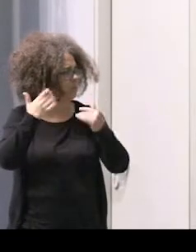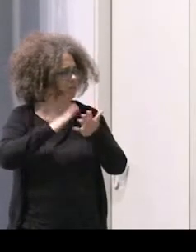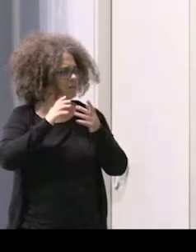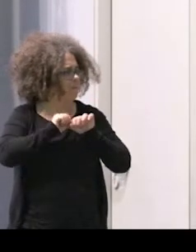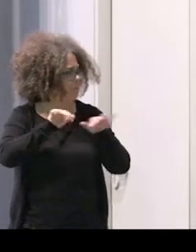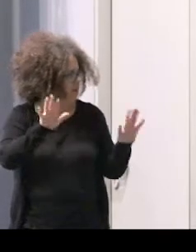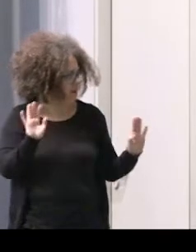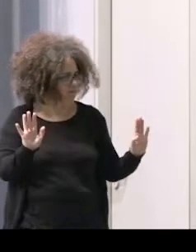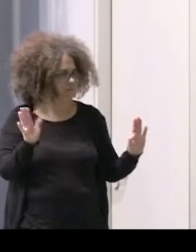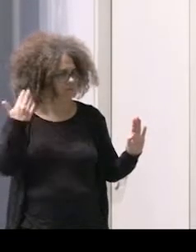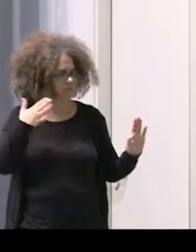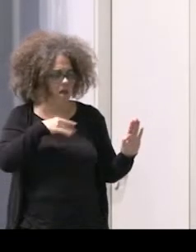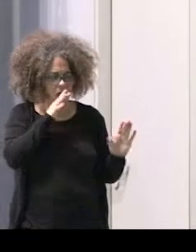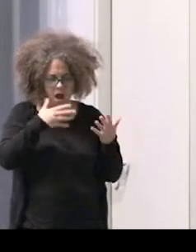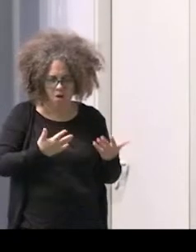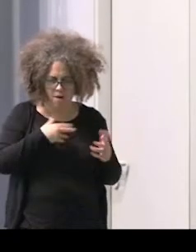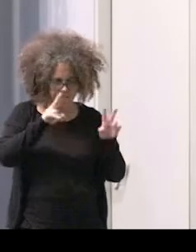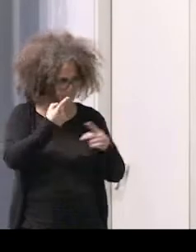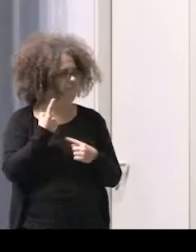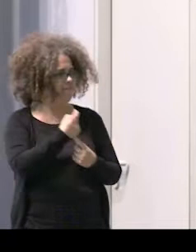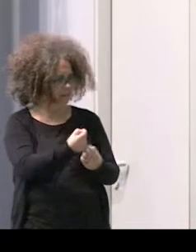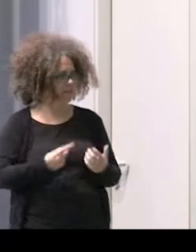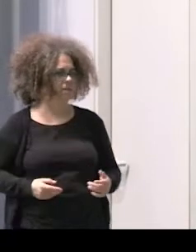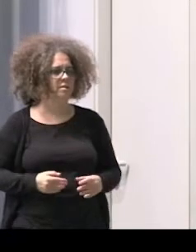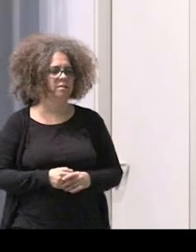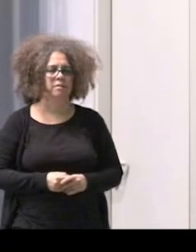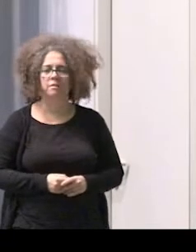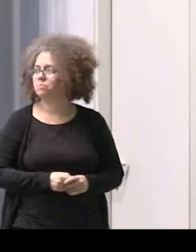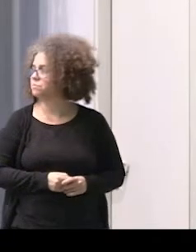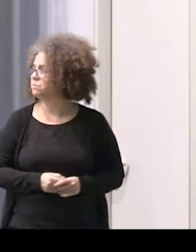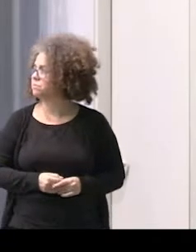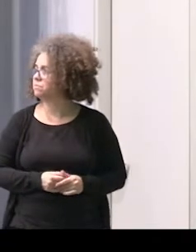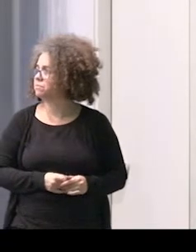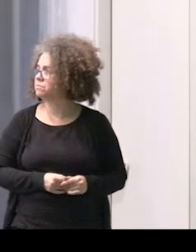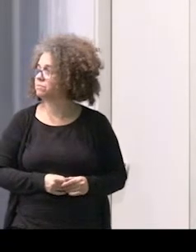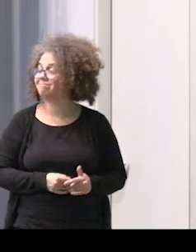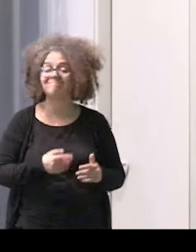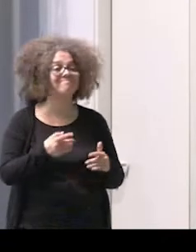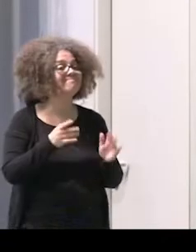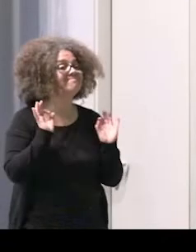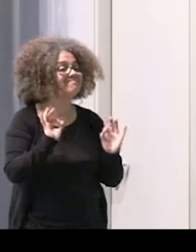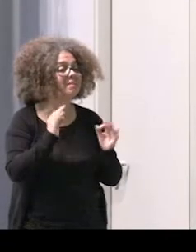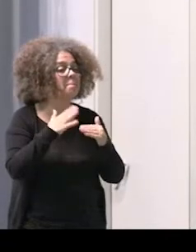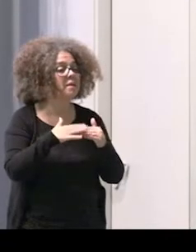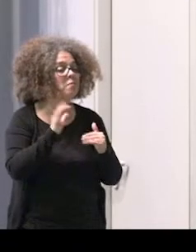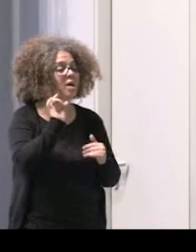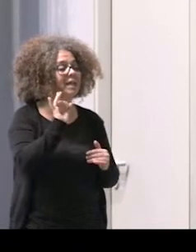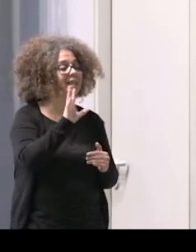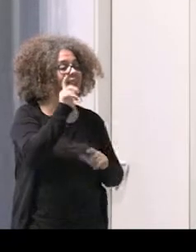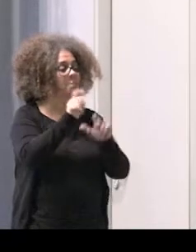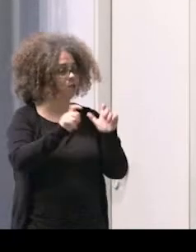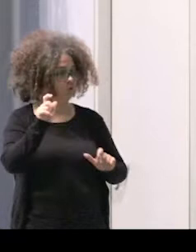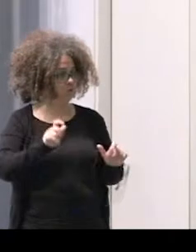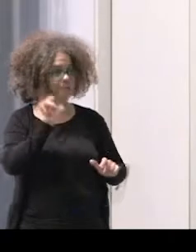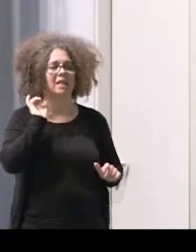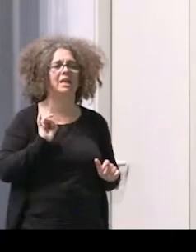publicados, pero estamos preparando otras publicaciones. Creo recordar que al menos hemos evaluado 15 pacientes, 15